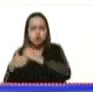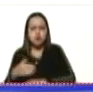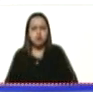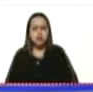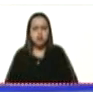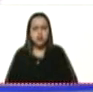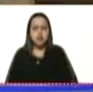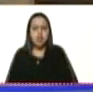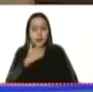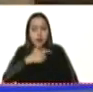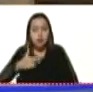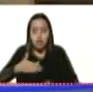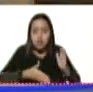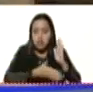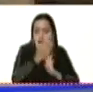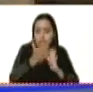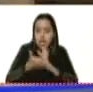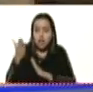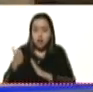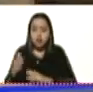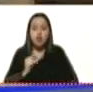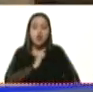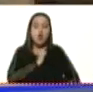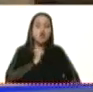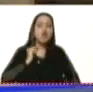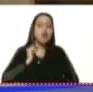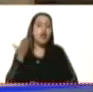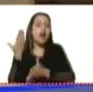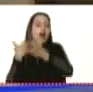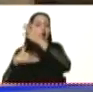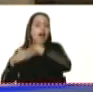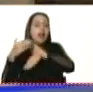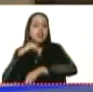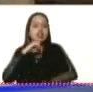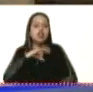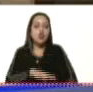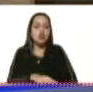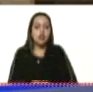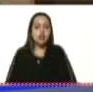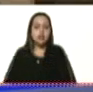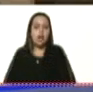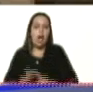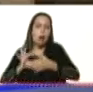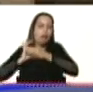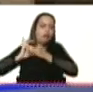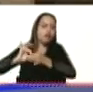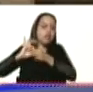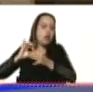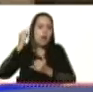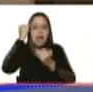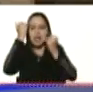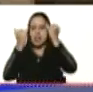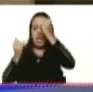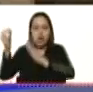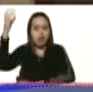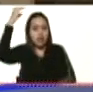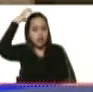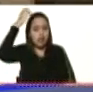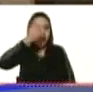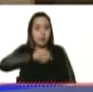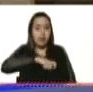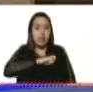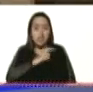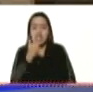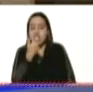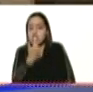salieron los curas de entonces, afiliados a la ideología monárquica, a